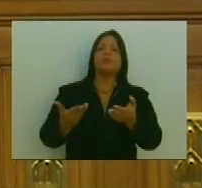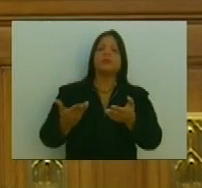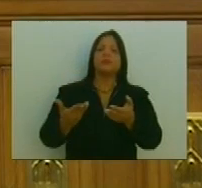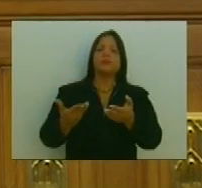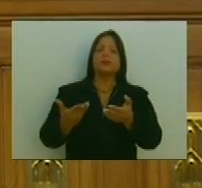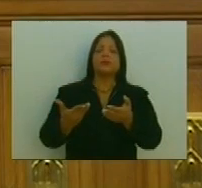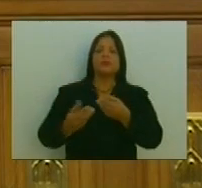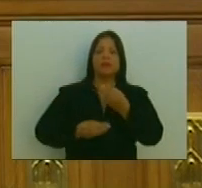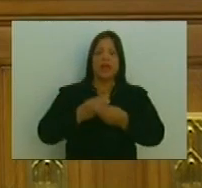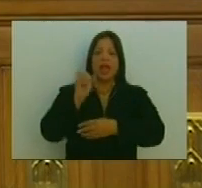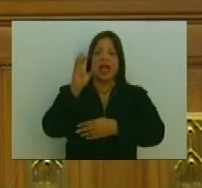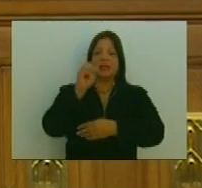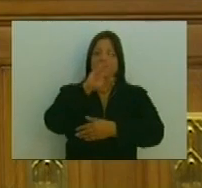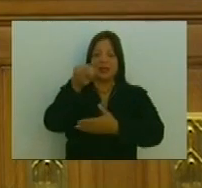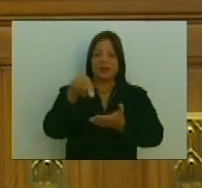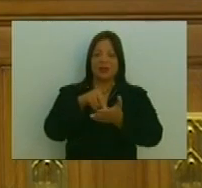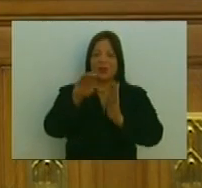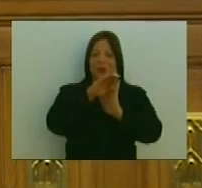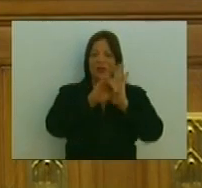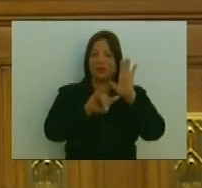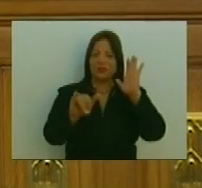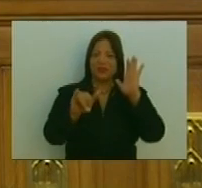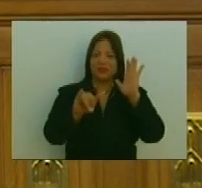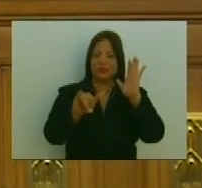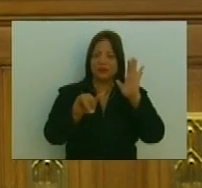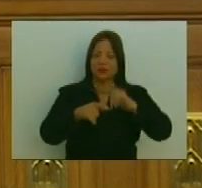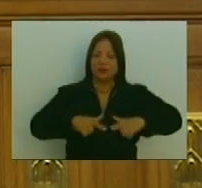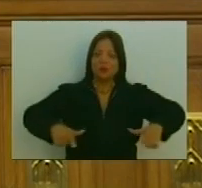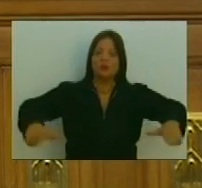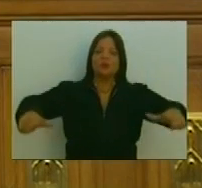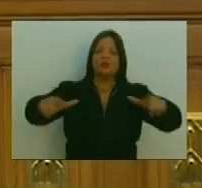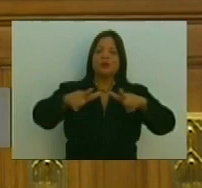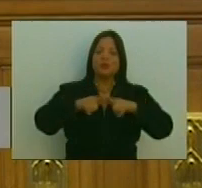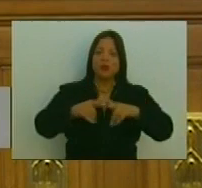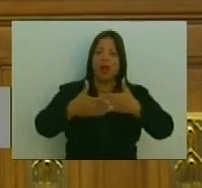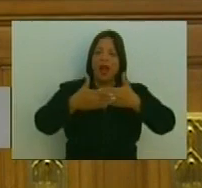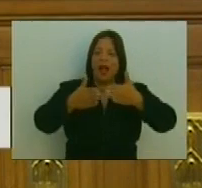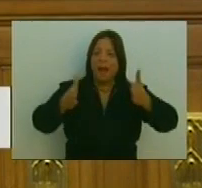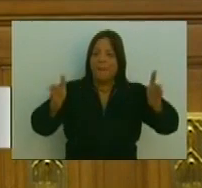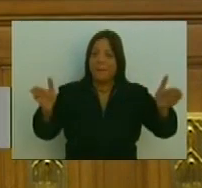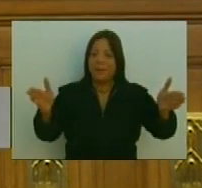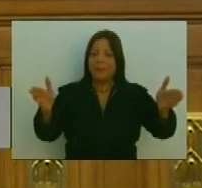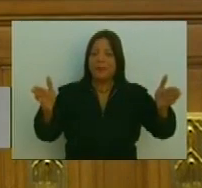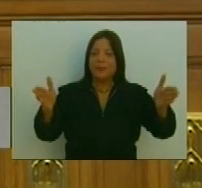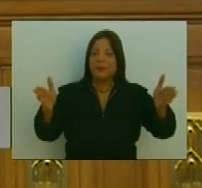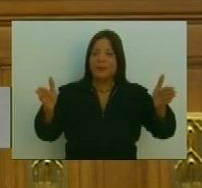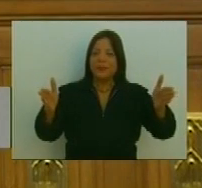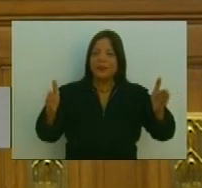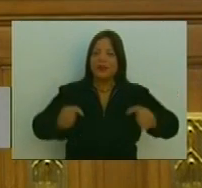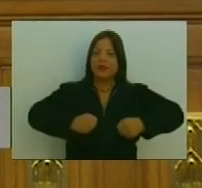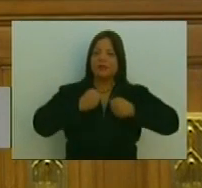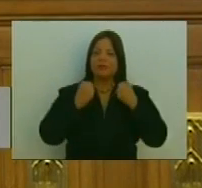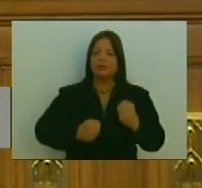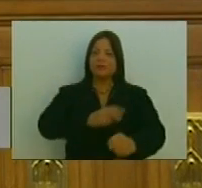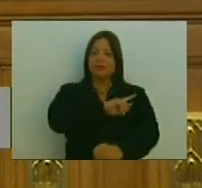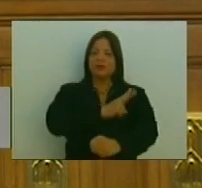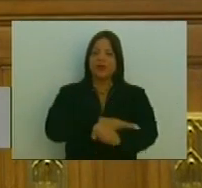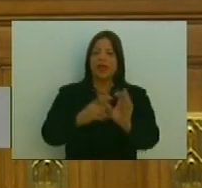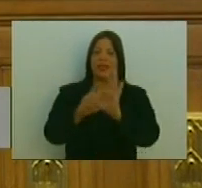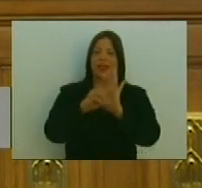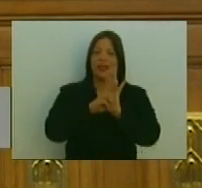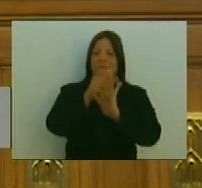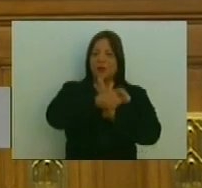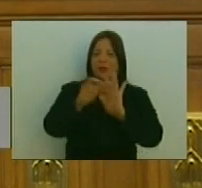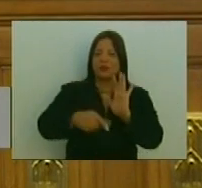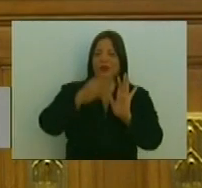la Asamblea Nacional Constituyente, un espacio para ampliar y blindar todos los derechos de las personas